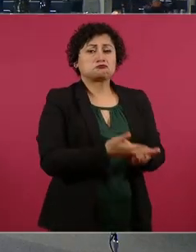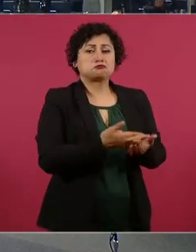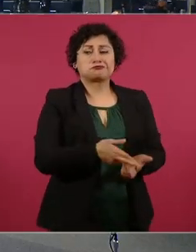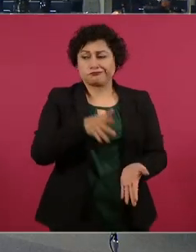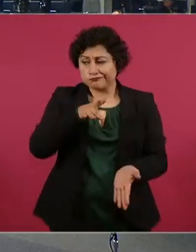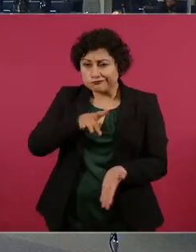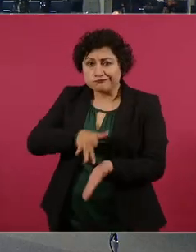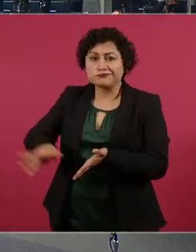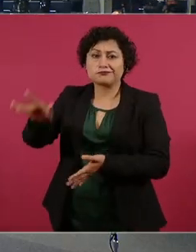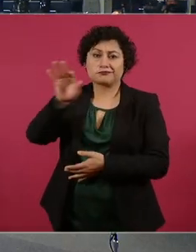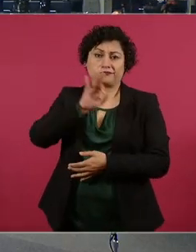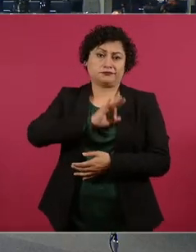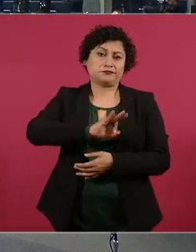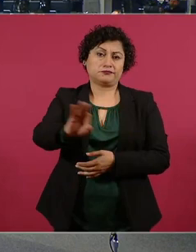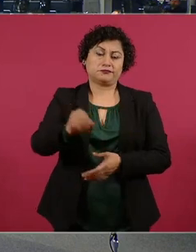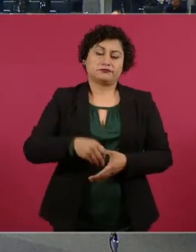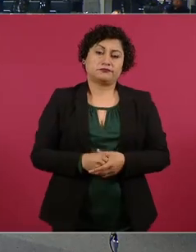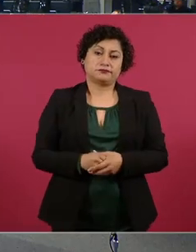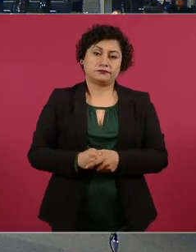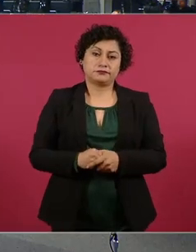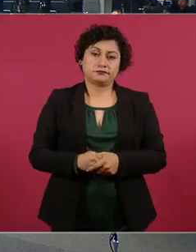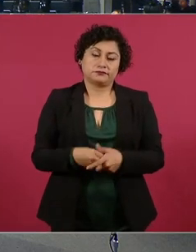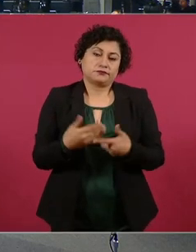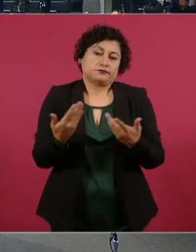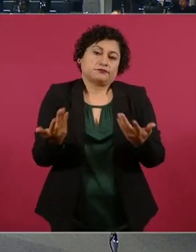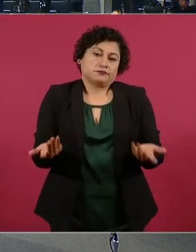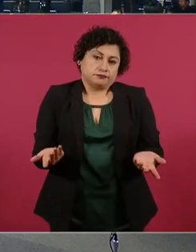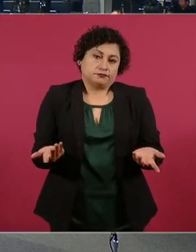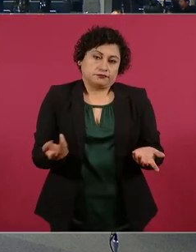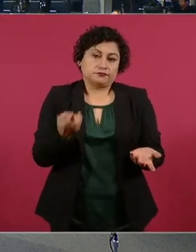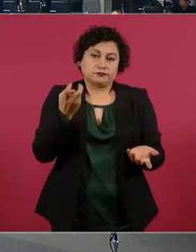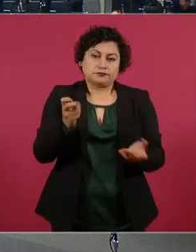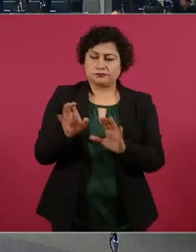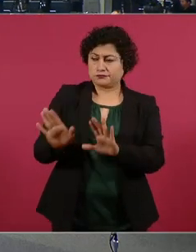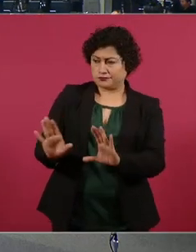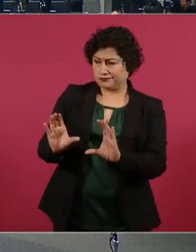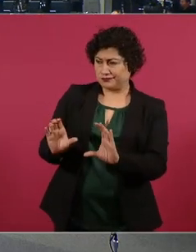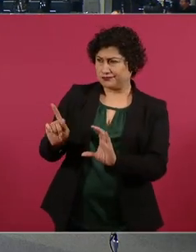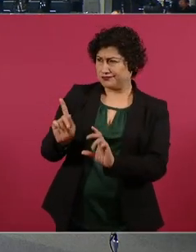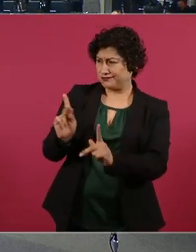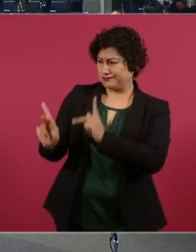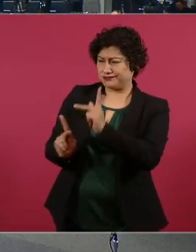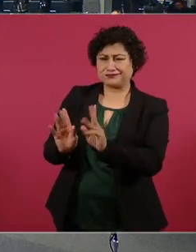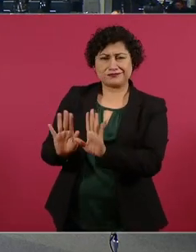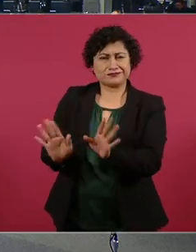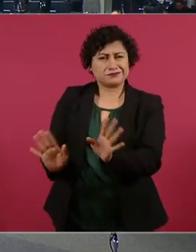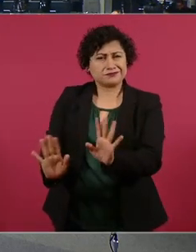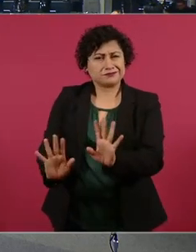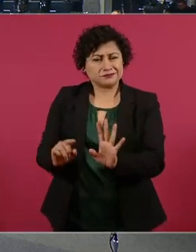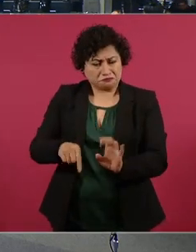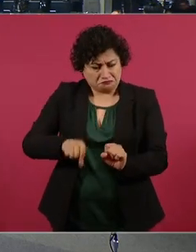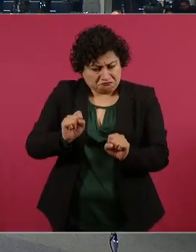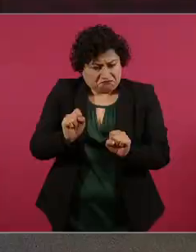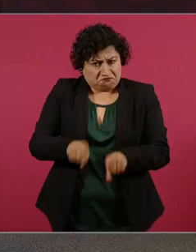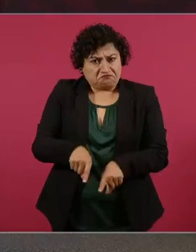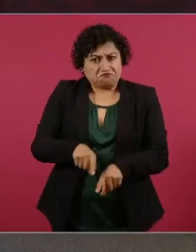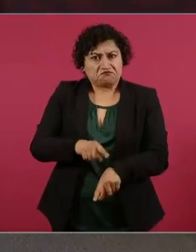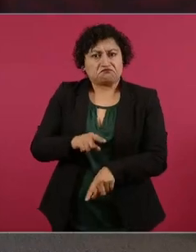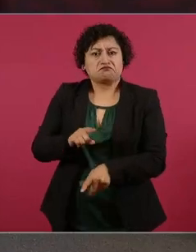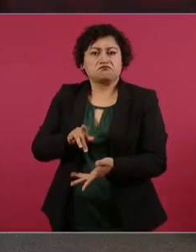y no se contrata deuda y no se pagan intereses.